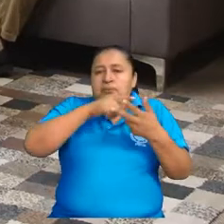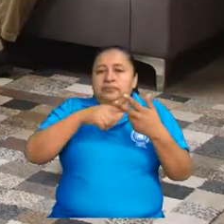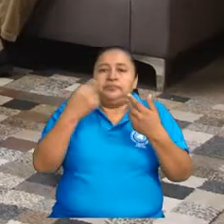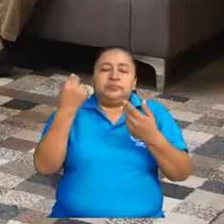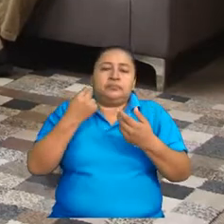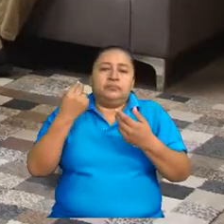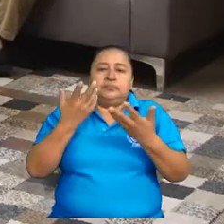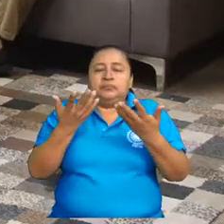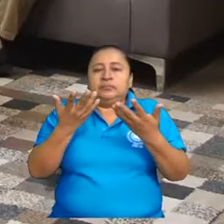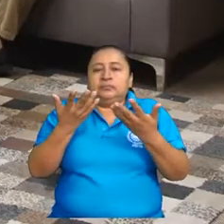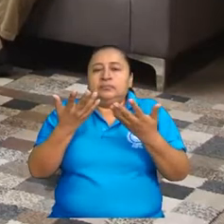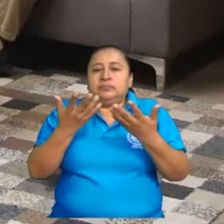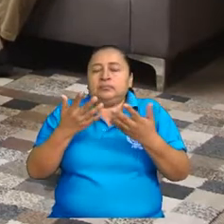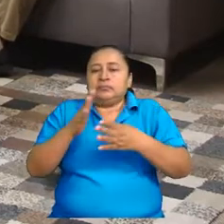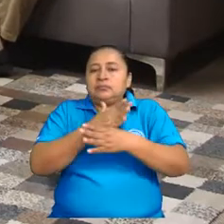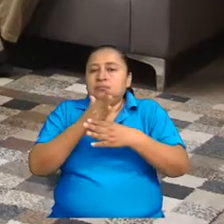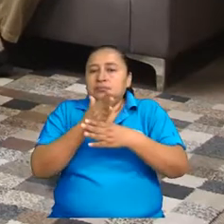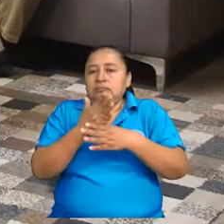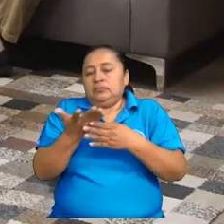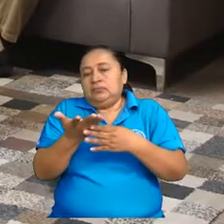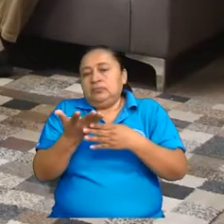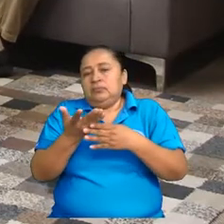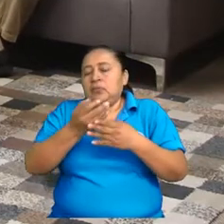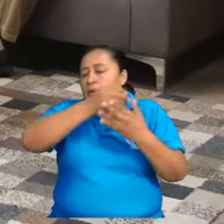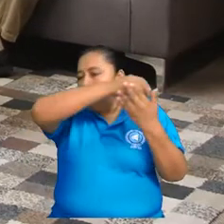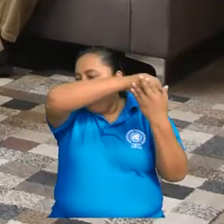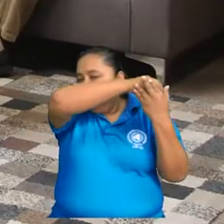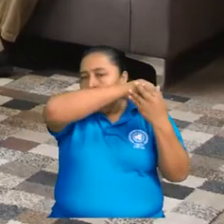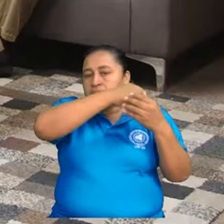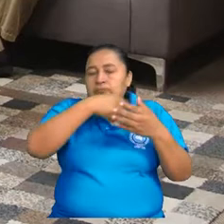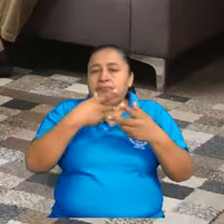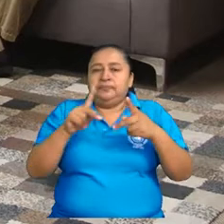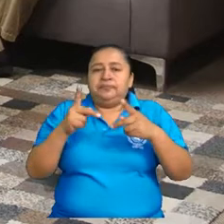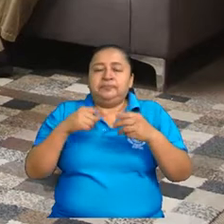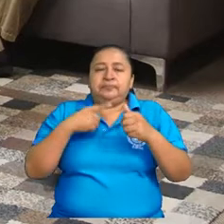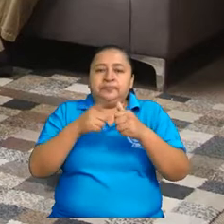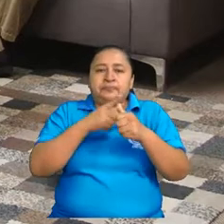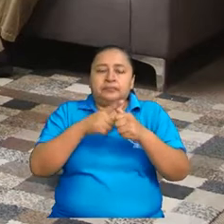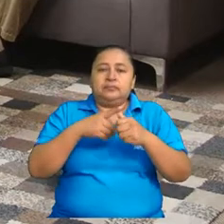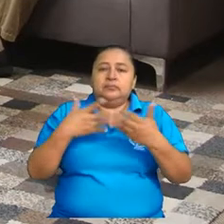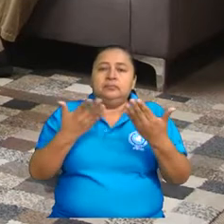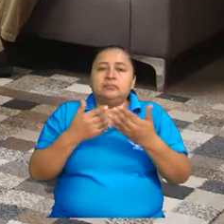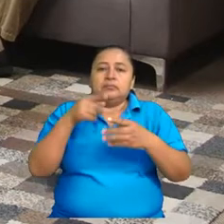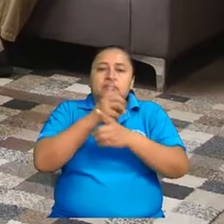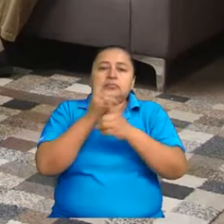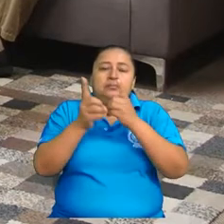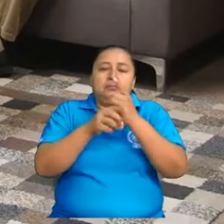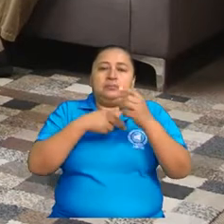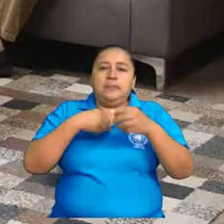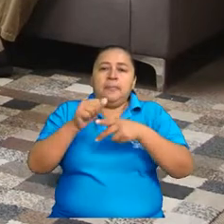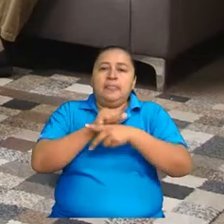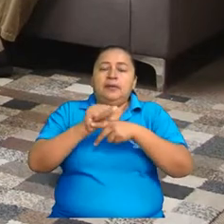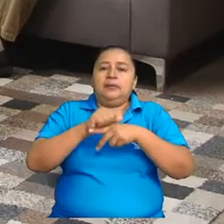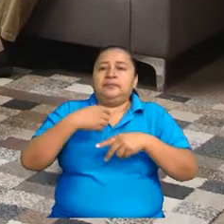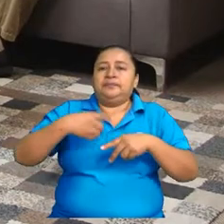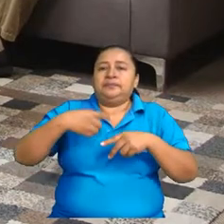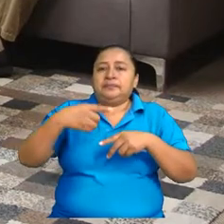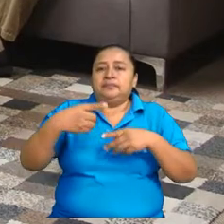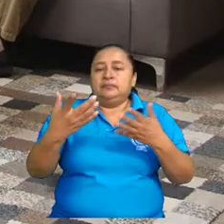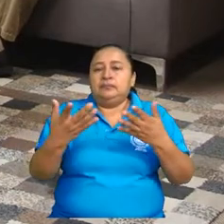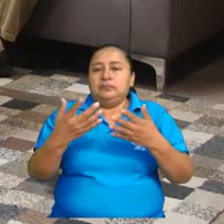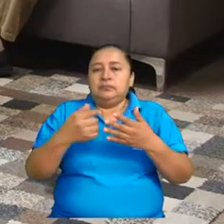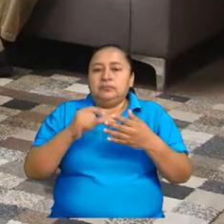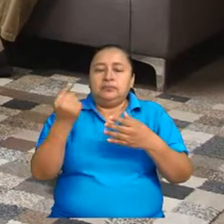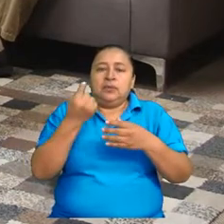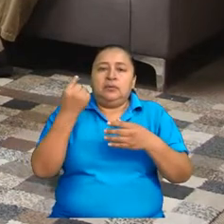utilizando nuestro codo en principio, pero también cómo esto debería ser una práctica cotidiana, es decir, no